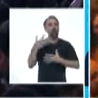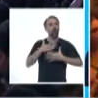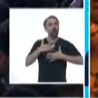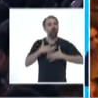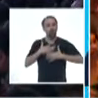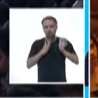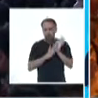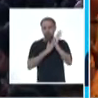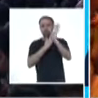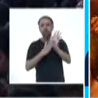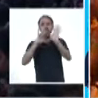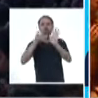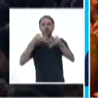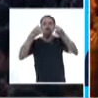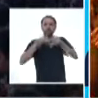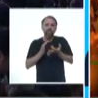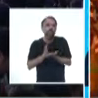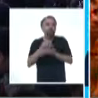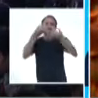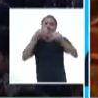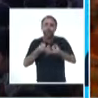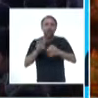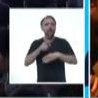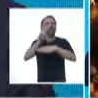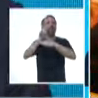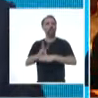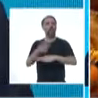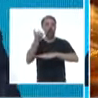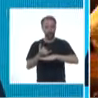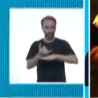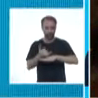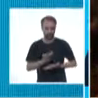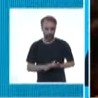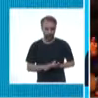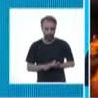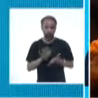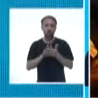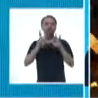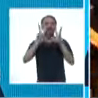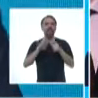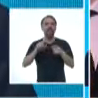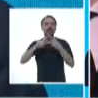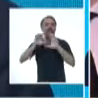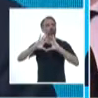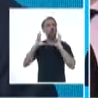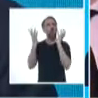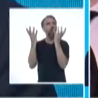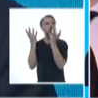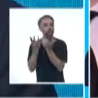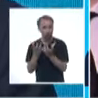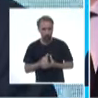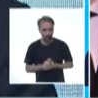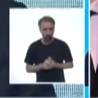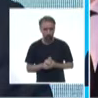Mira Gustavo para que tengas un dato en la provincia de Buenos Aires el 70 por de los chicos van a